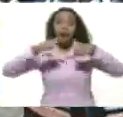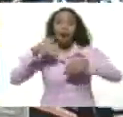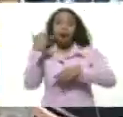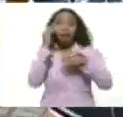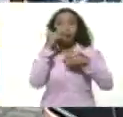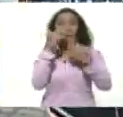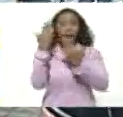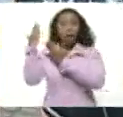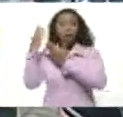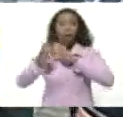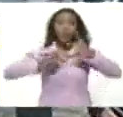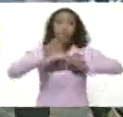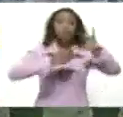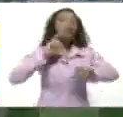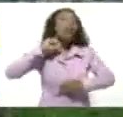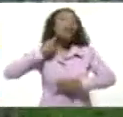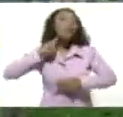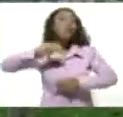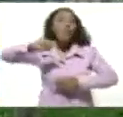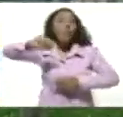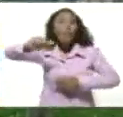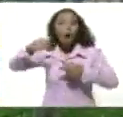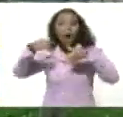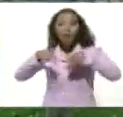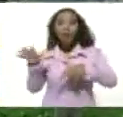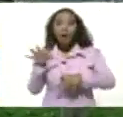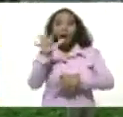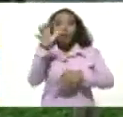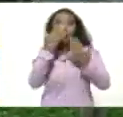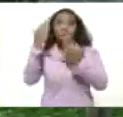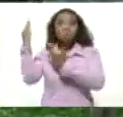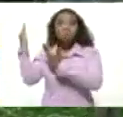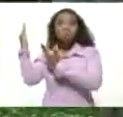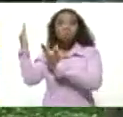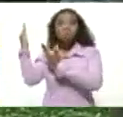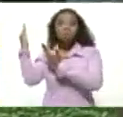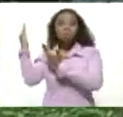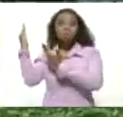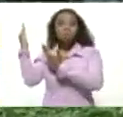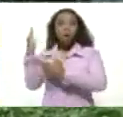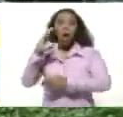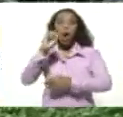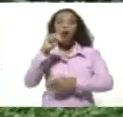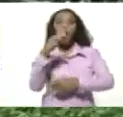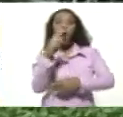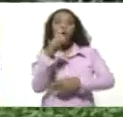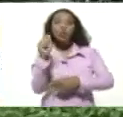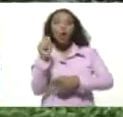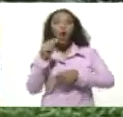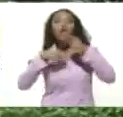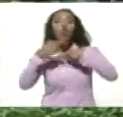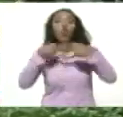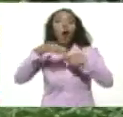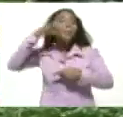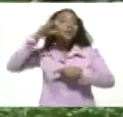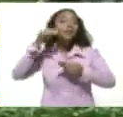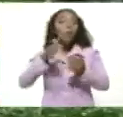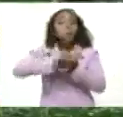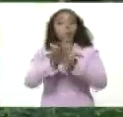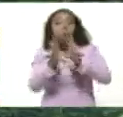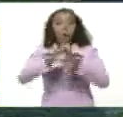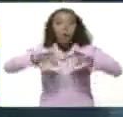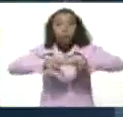la producción de limón, tremendos limones galipaneros. ¿Ah? Onoto, ahí está la semilla del onoto. Confieso que no conocía